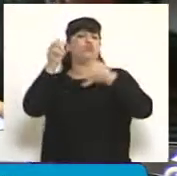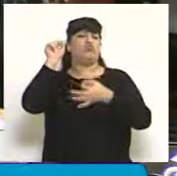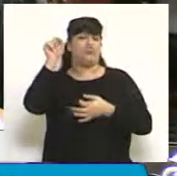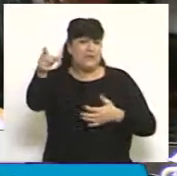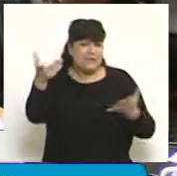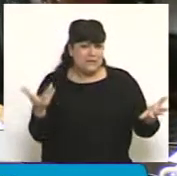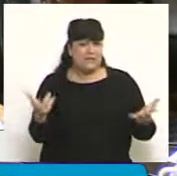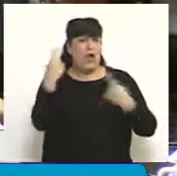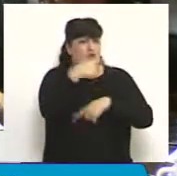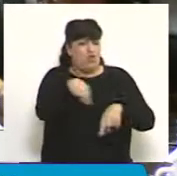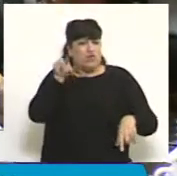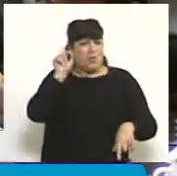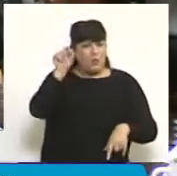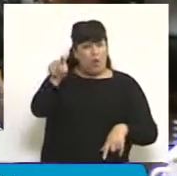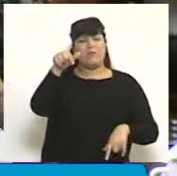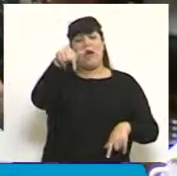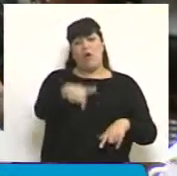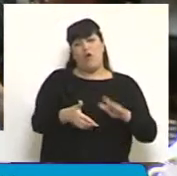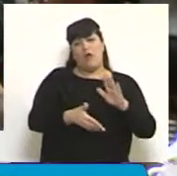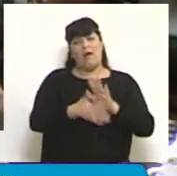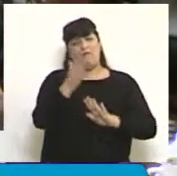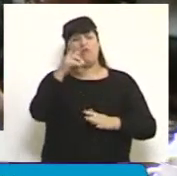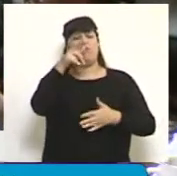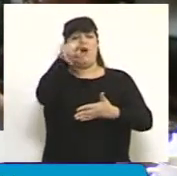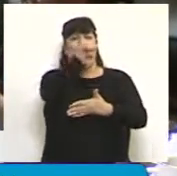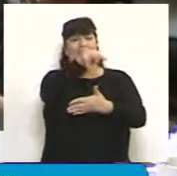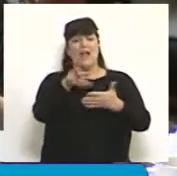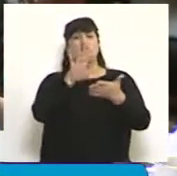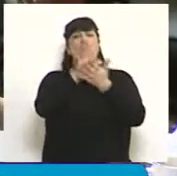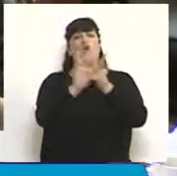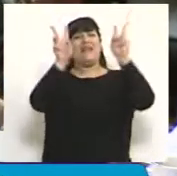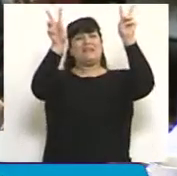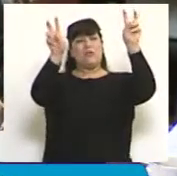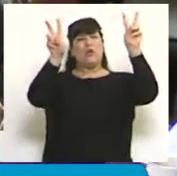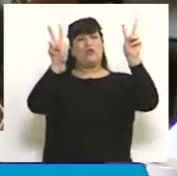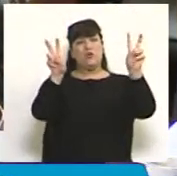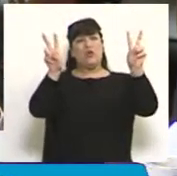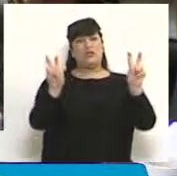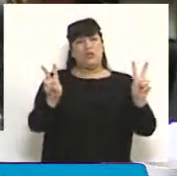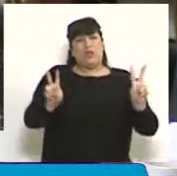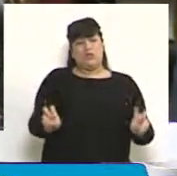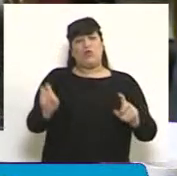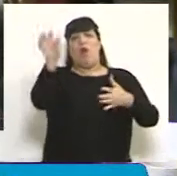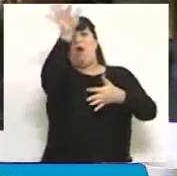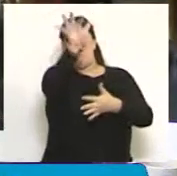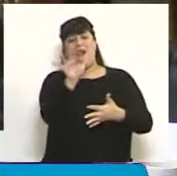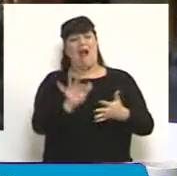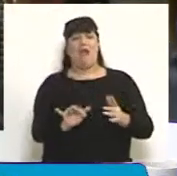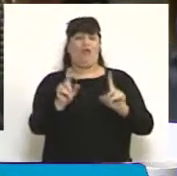la cual voy a leer el título de cada uno de ellos, porque doy